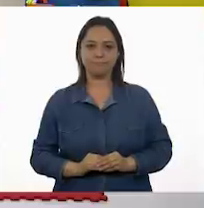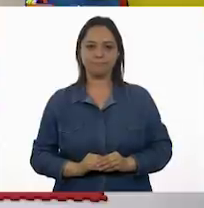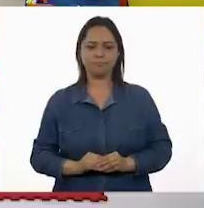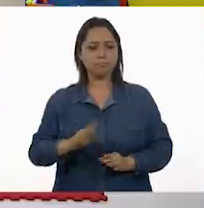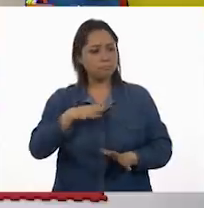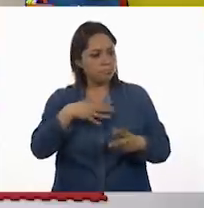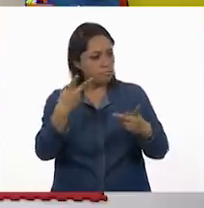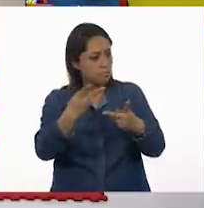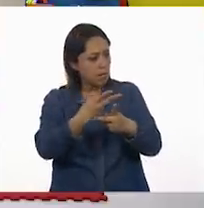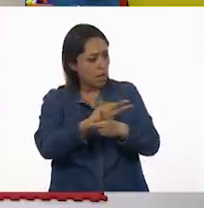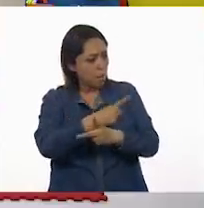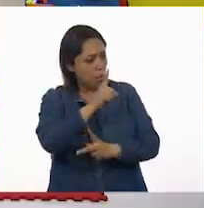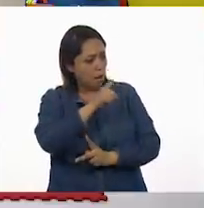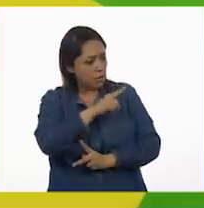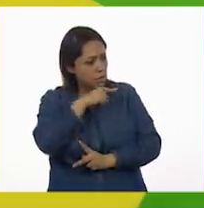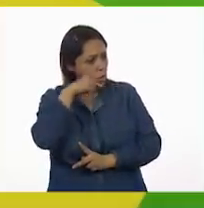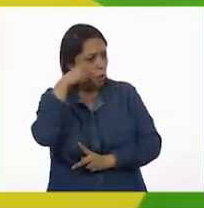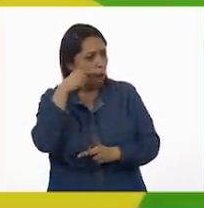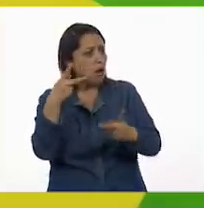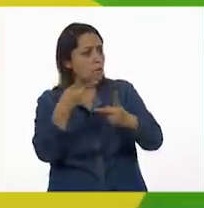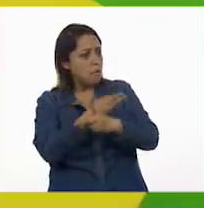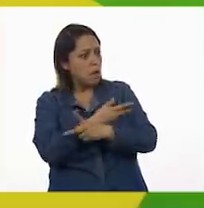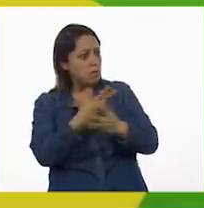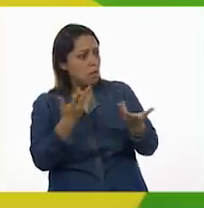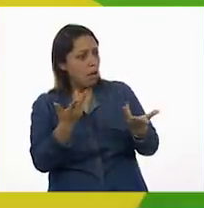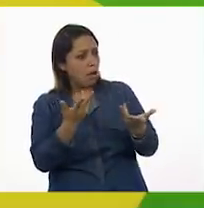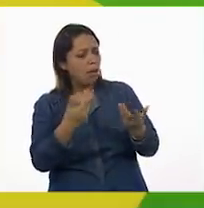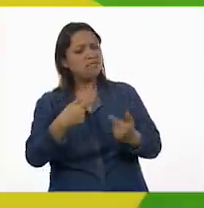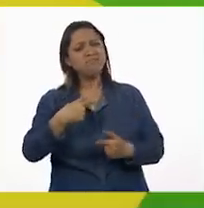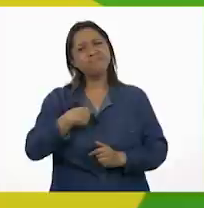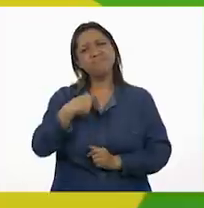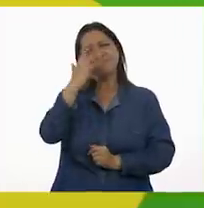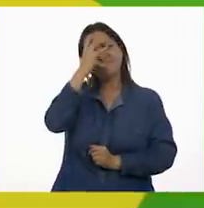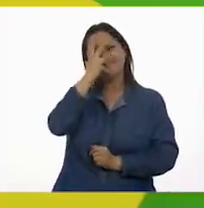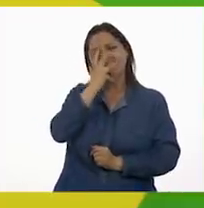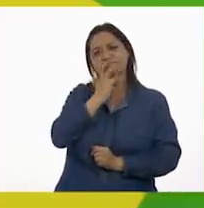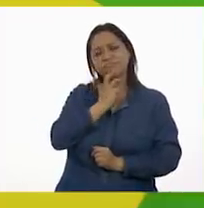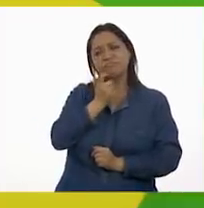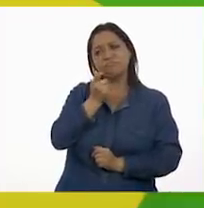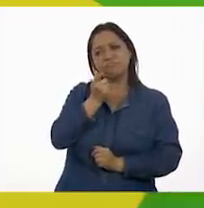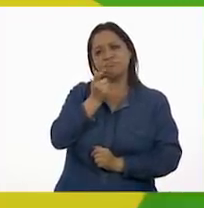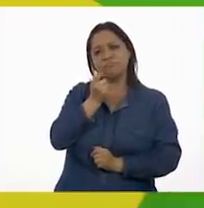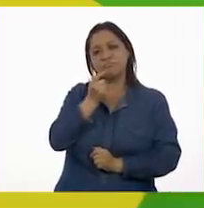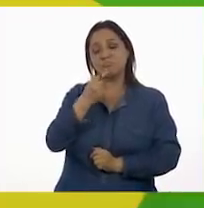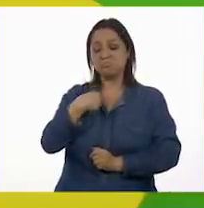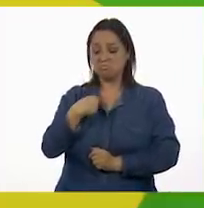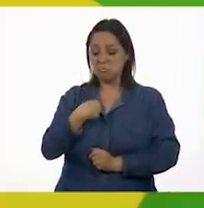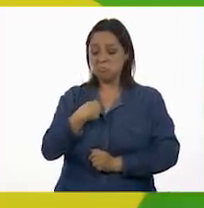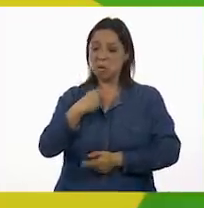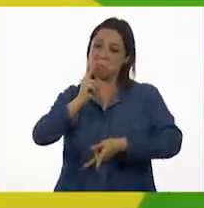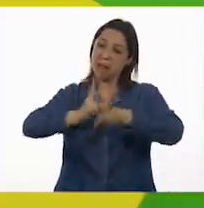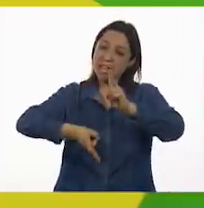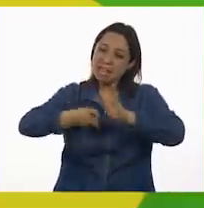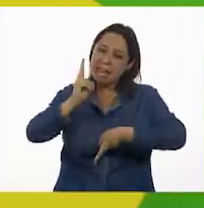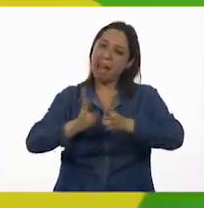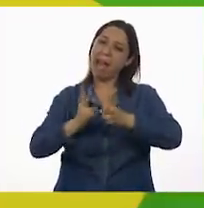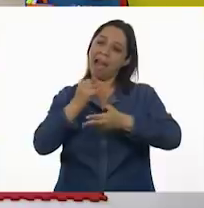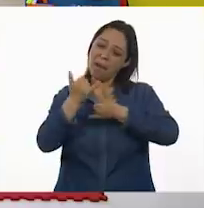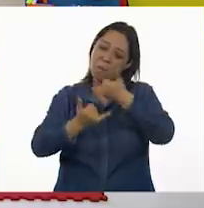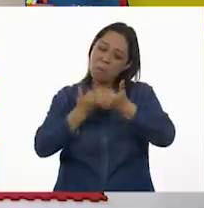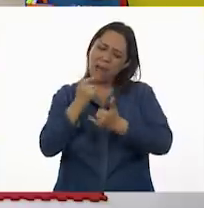¿Qué tienes, Sohar? Estoy un poco triste porque no he podido platicar ni jugar con mi mejor